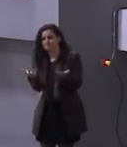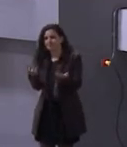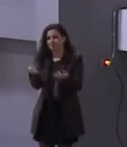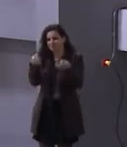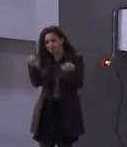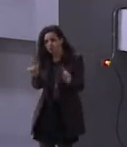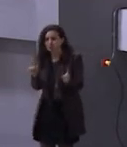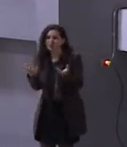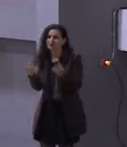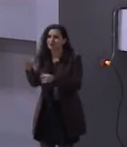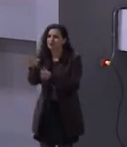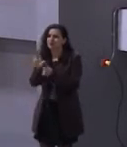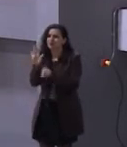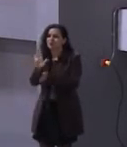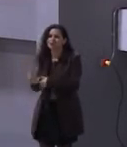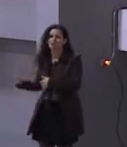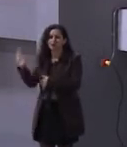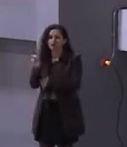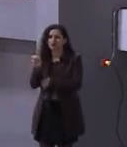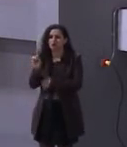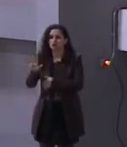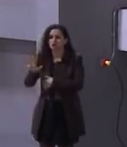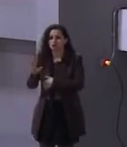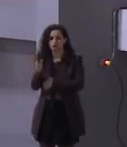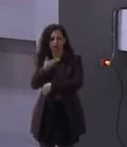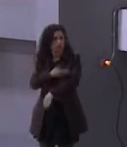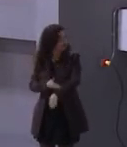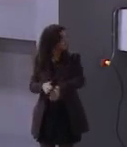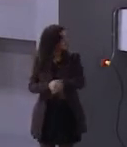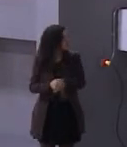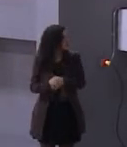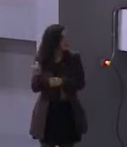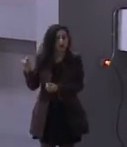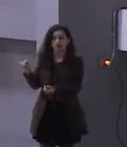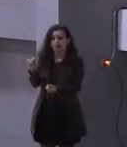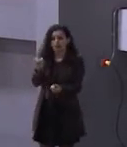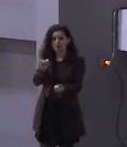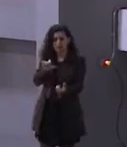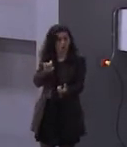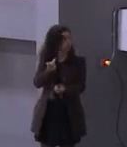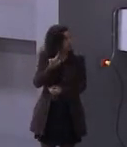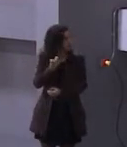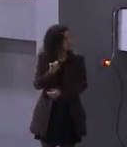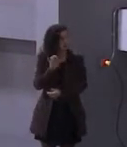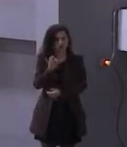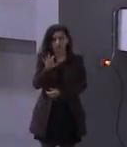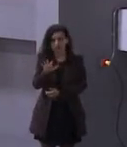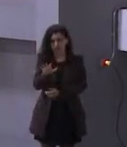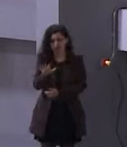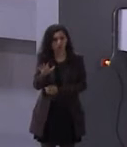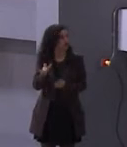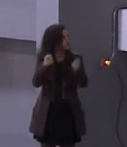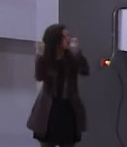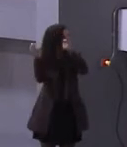1.5 billones. Inversión, 1.35 para